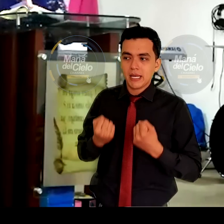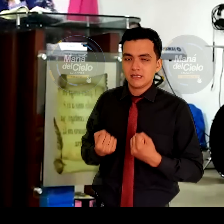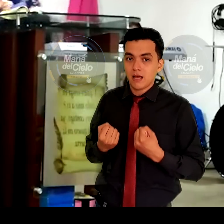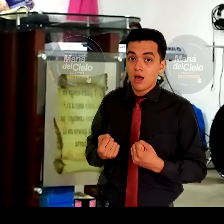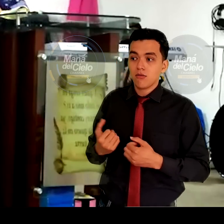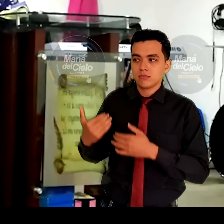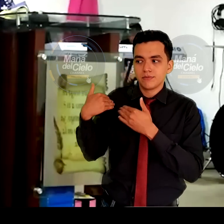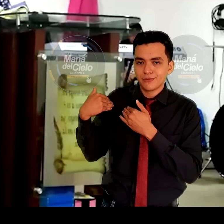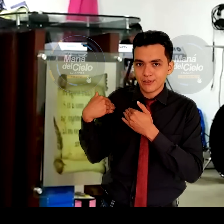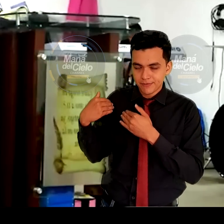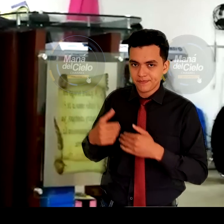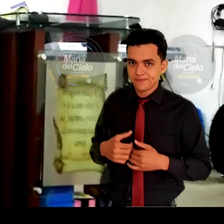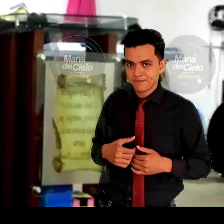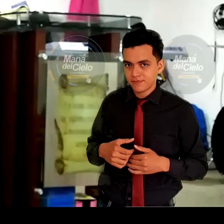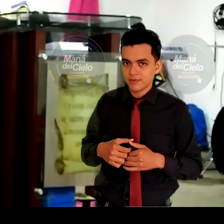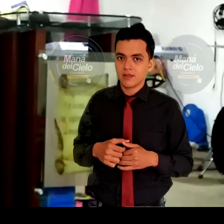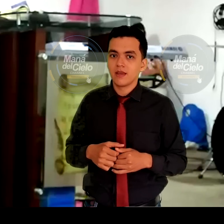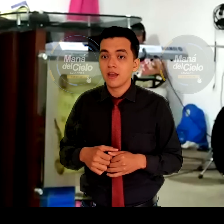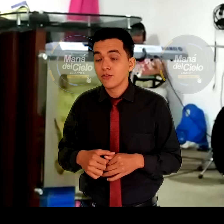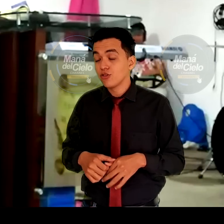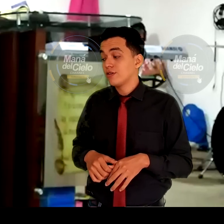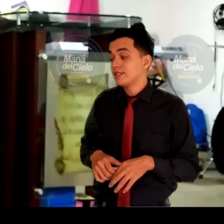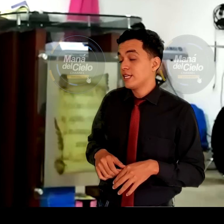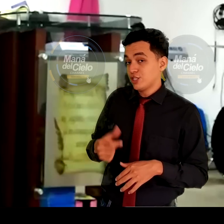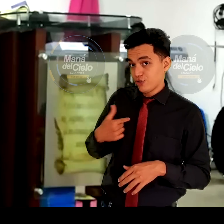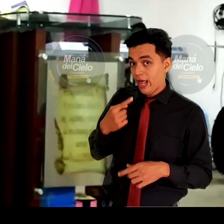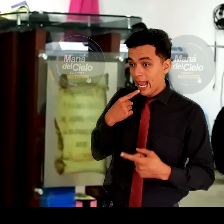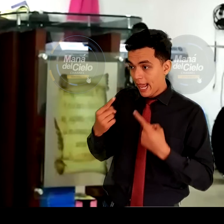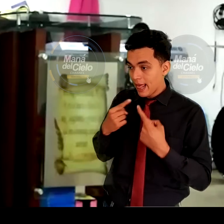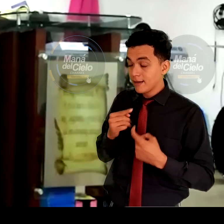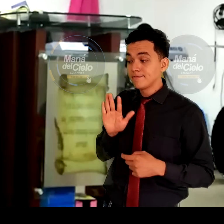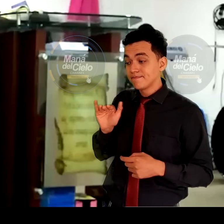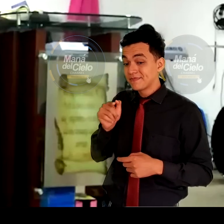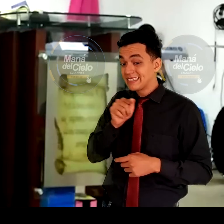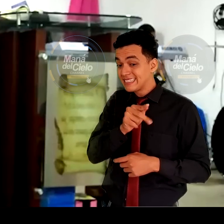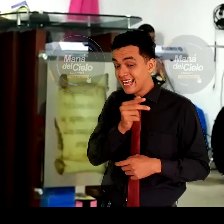Si tú esta noche, ellas no confiesan,